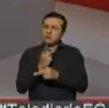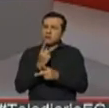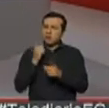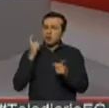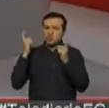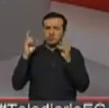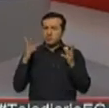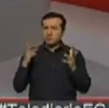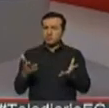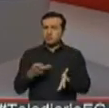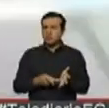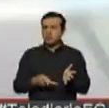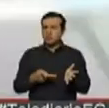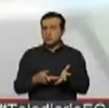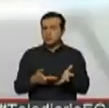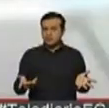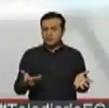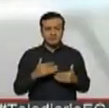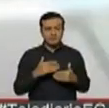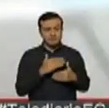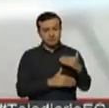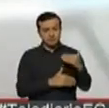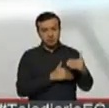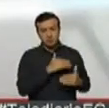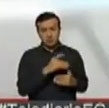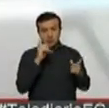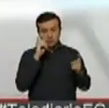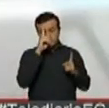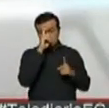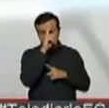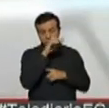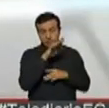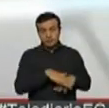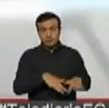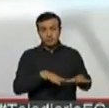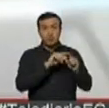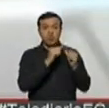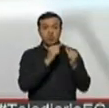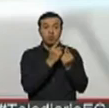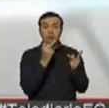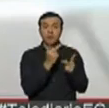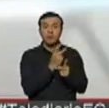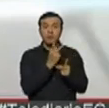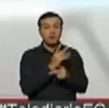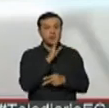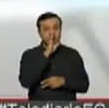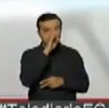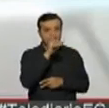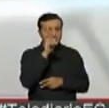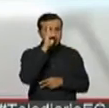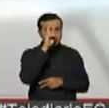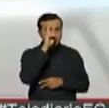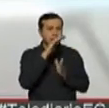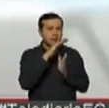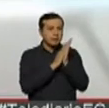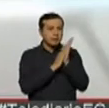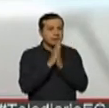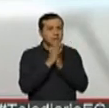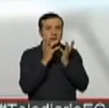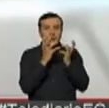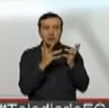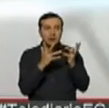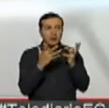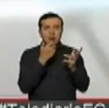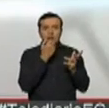control? El proceso es sumamente complejo detrás de eso. El crimen organizado siempre busca expandirse, siempre está en